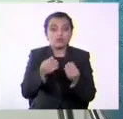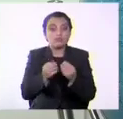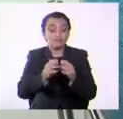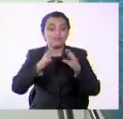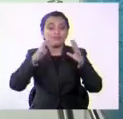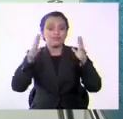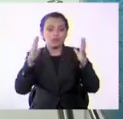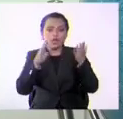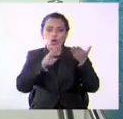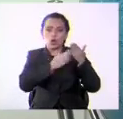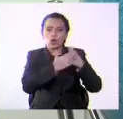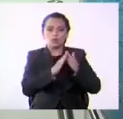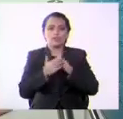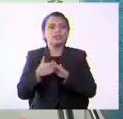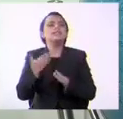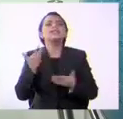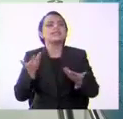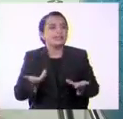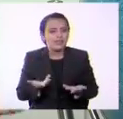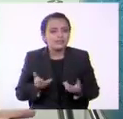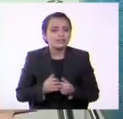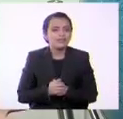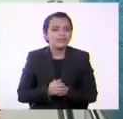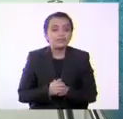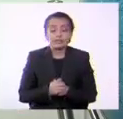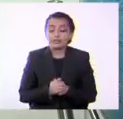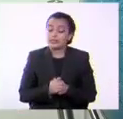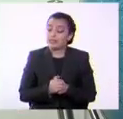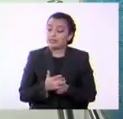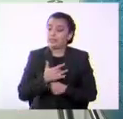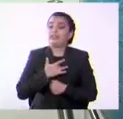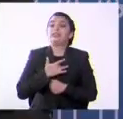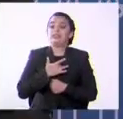pasa? Se quedan igual y se quedan afectadas, a veces hasta peor.